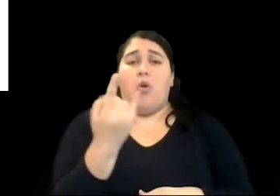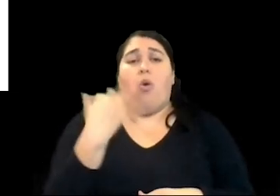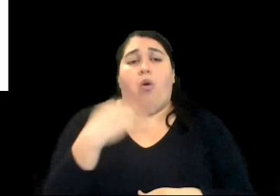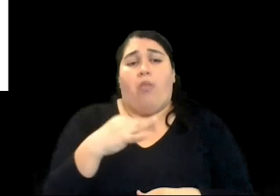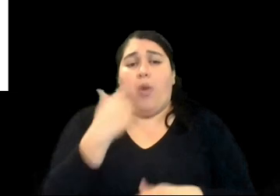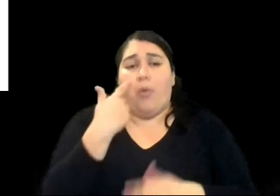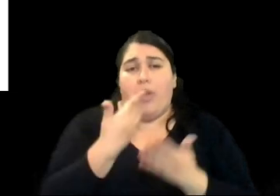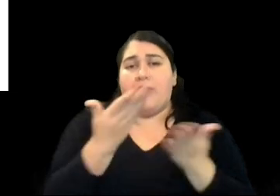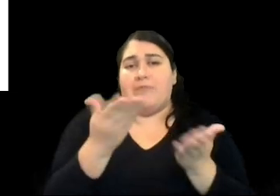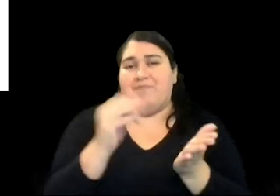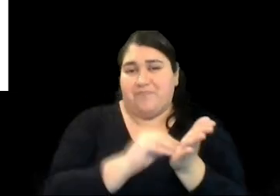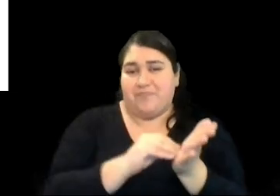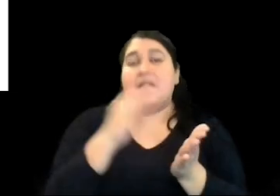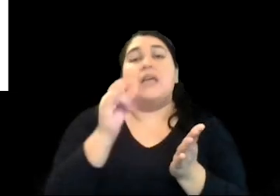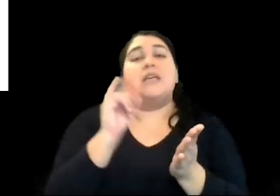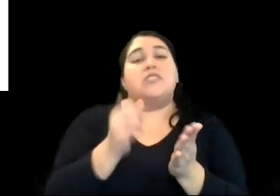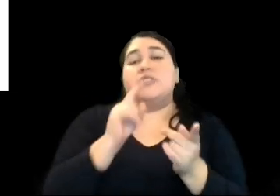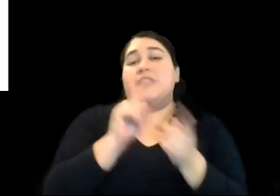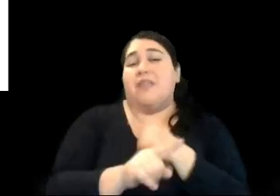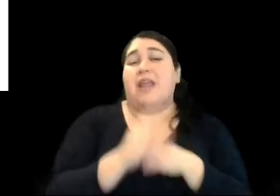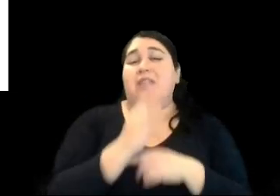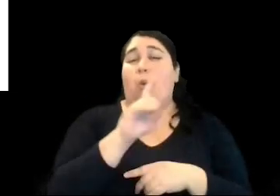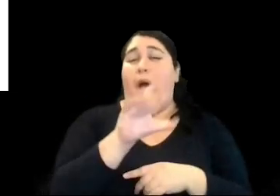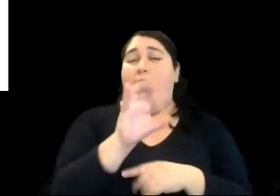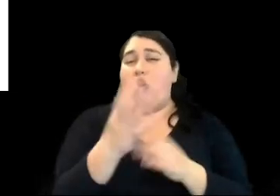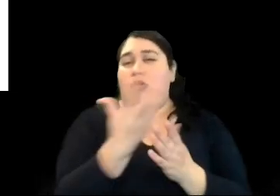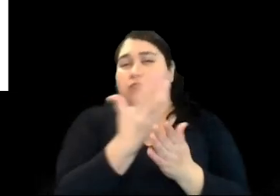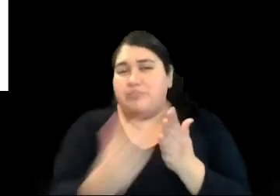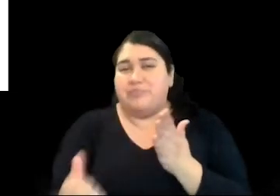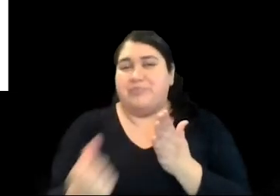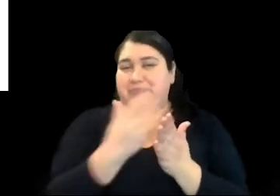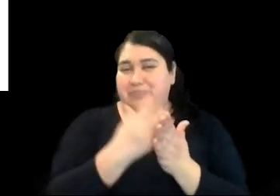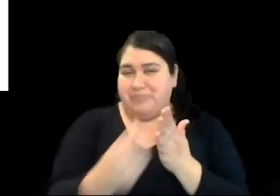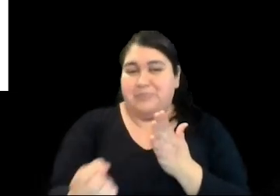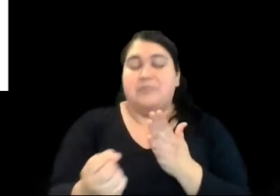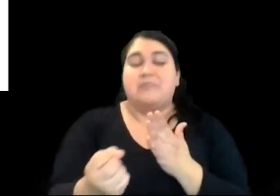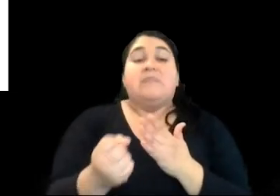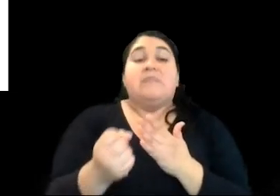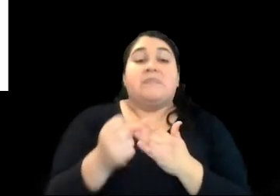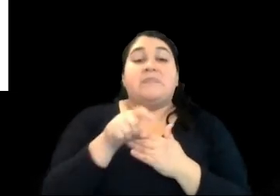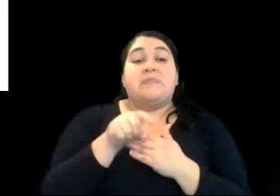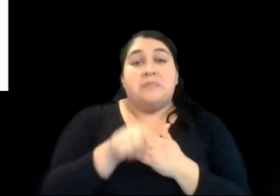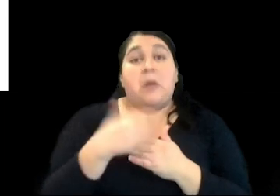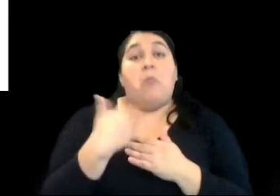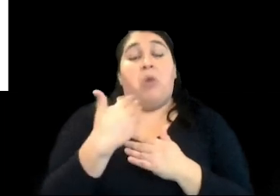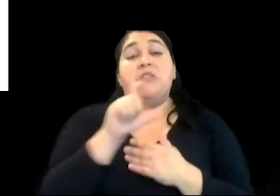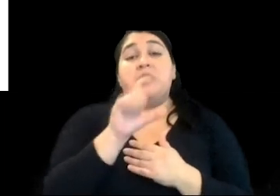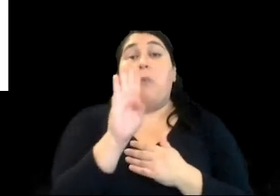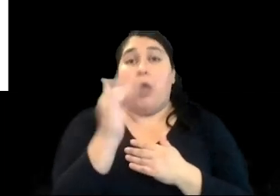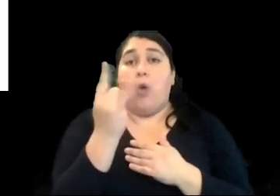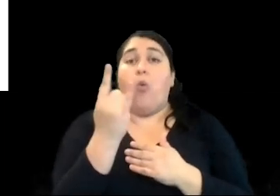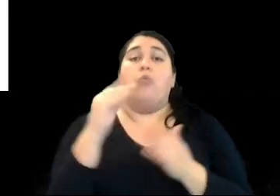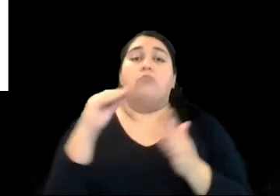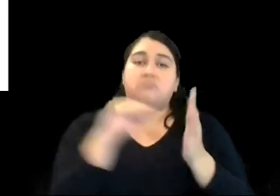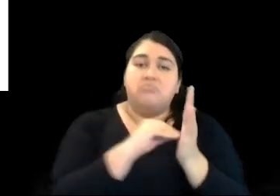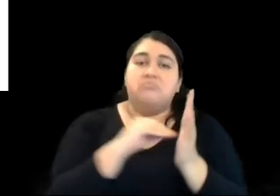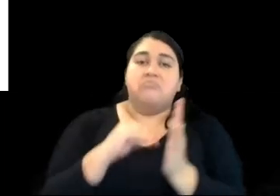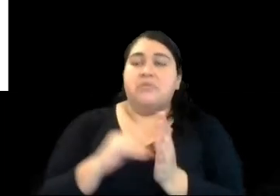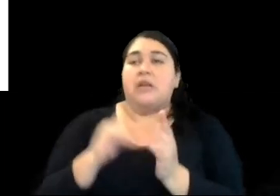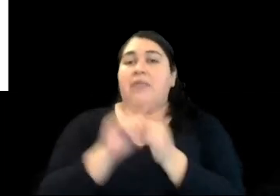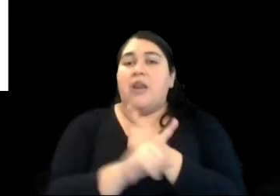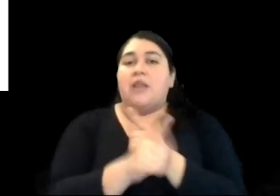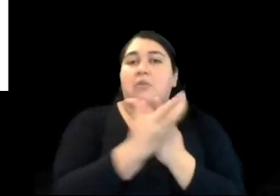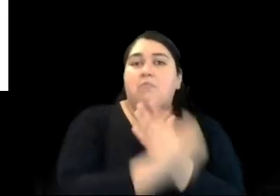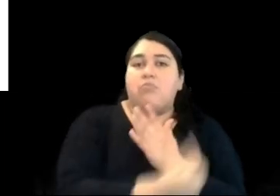cuotas de cuentas bancarias, puede tener más de un CBU declarado, como para poder hacer el débito de las cuotas de